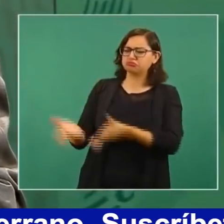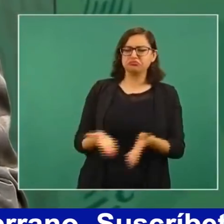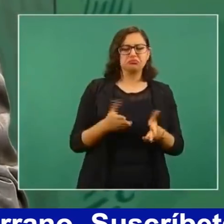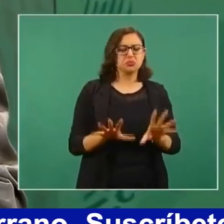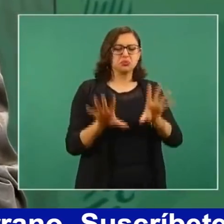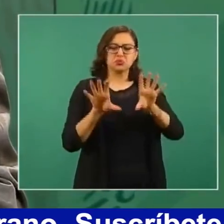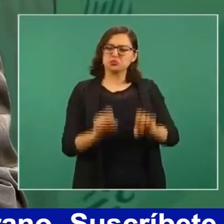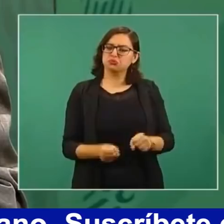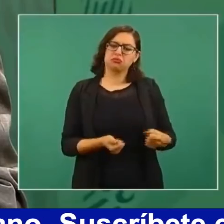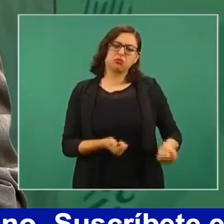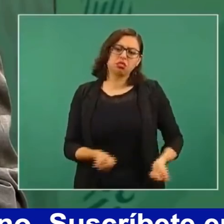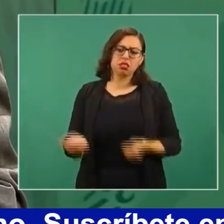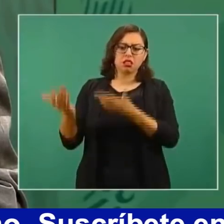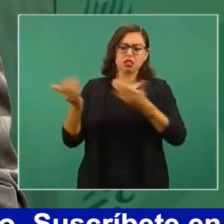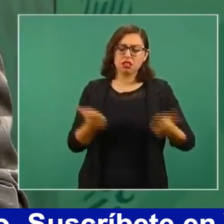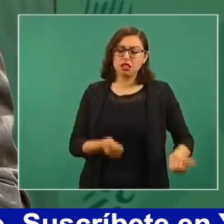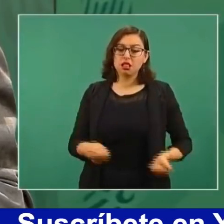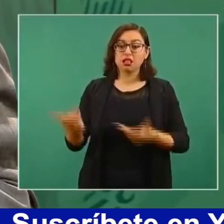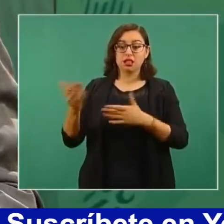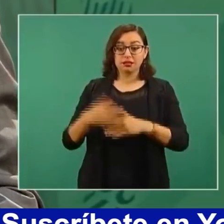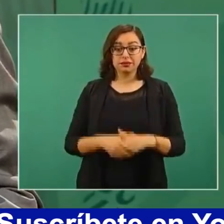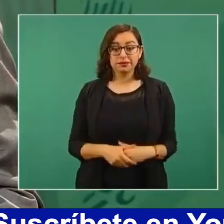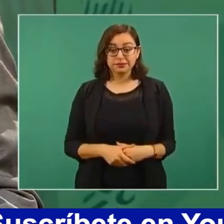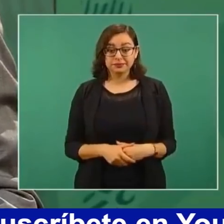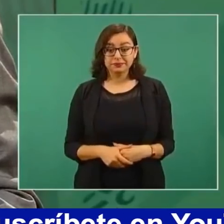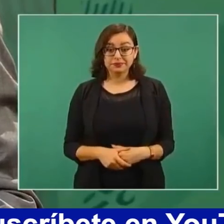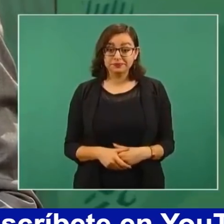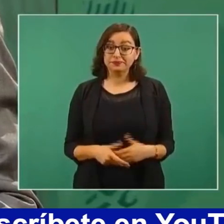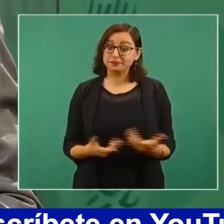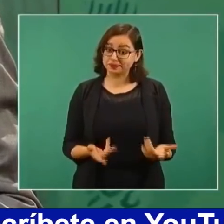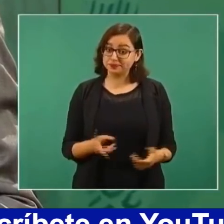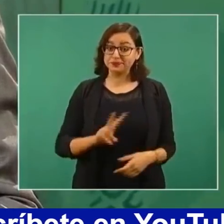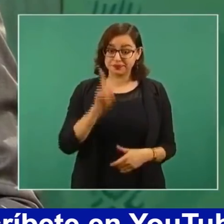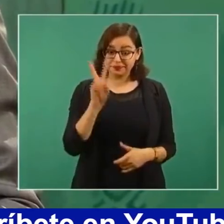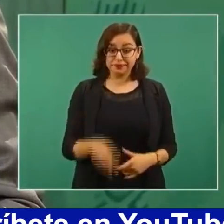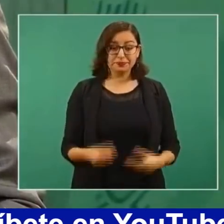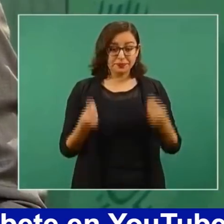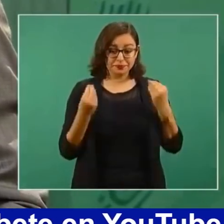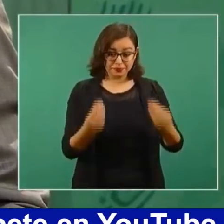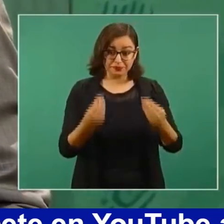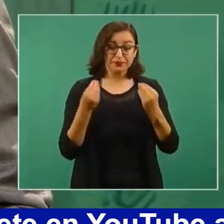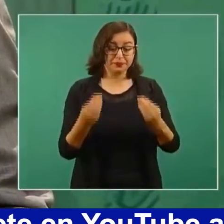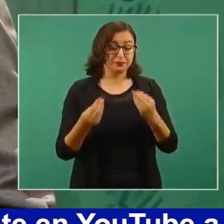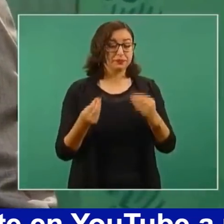Y la verdad, sí fue mucho el atraco,